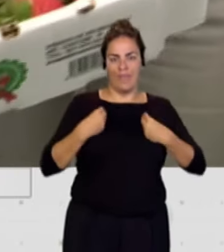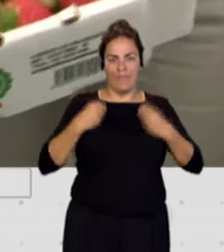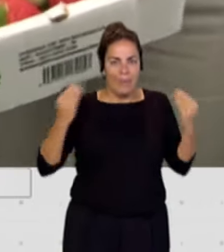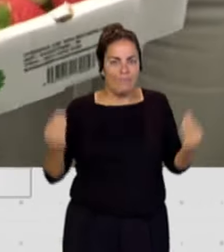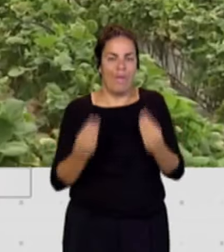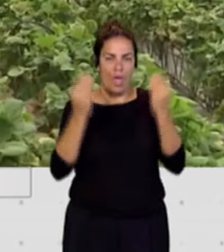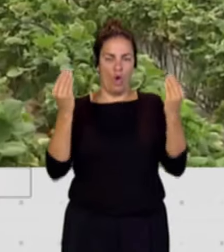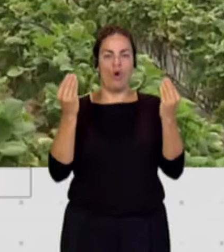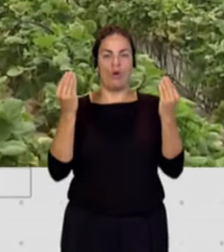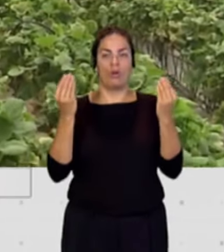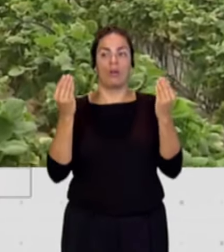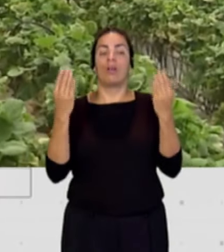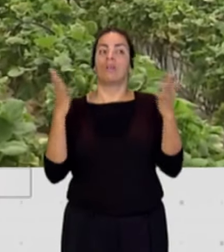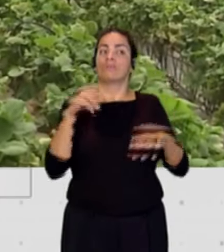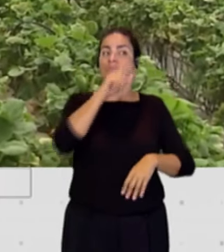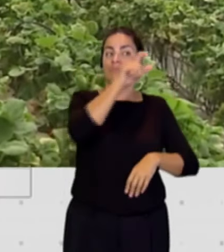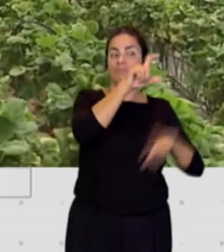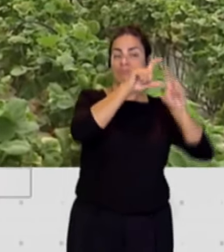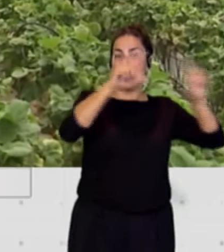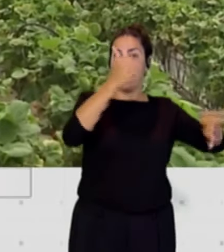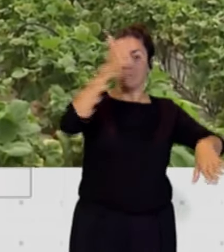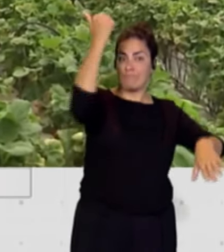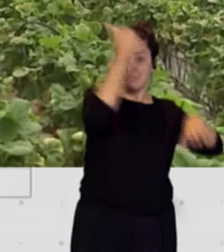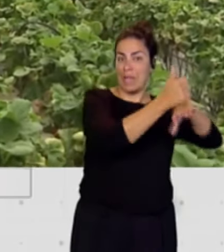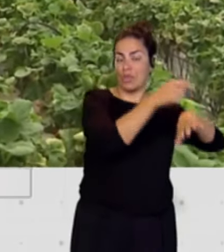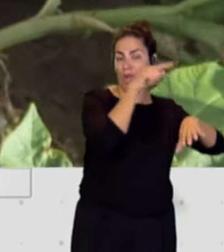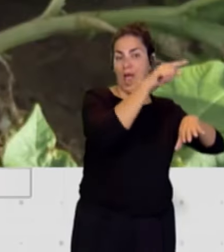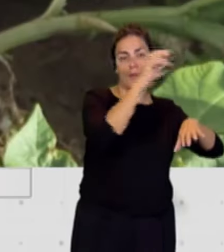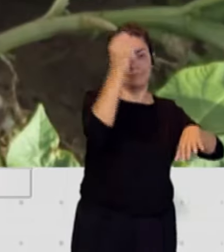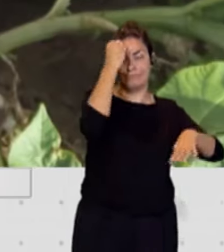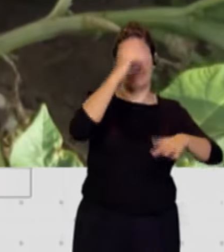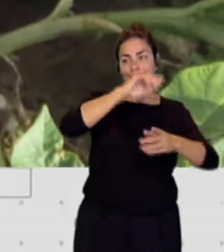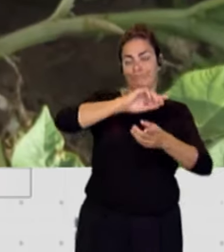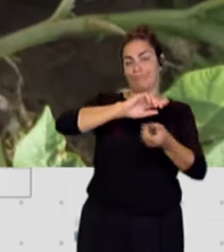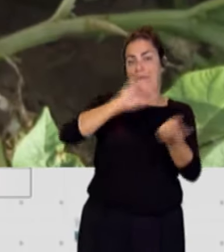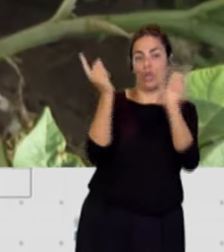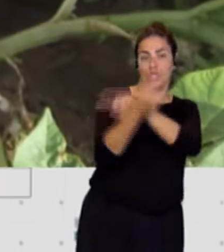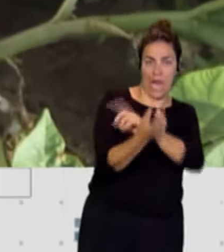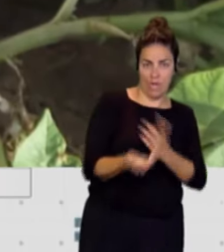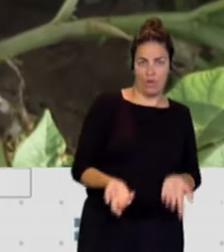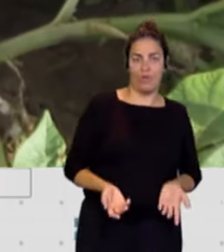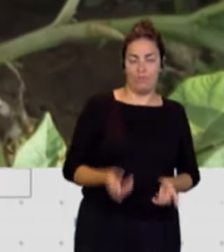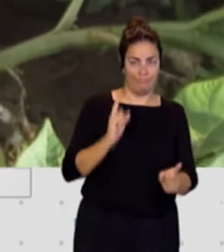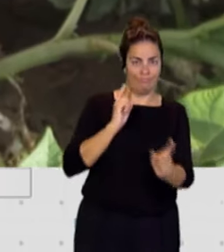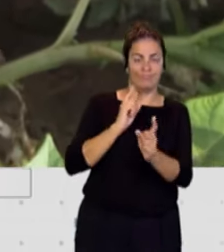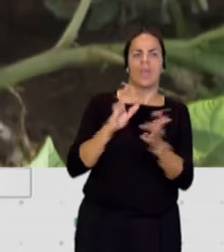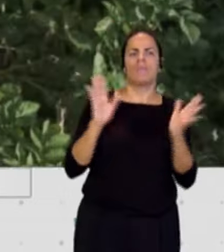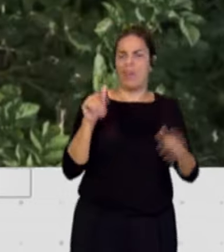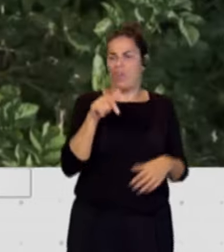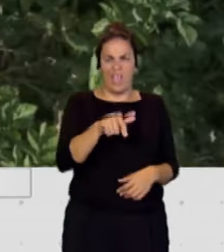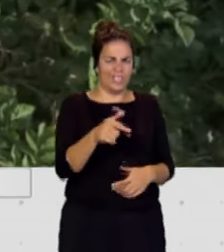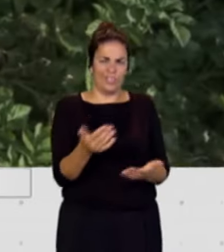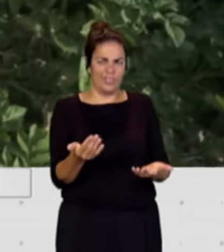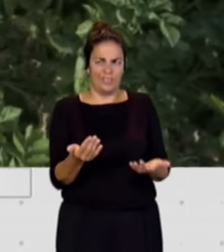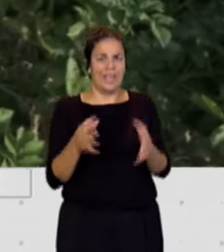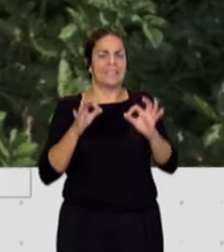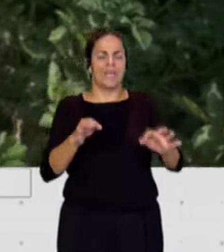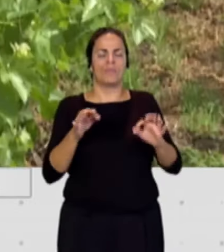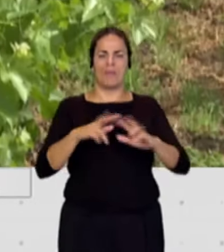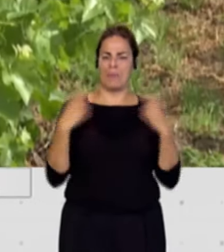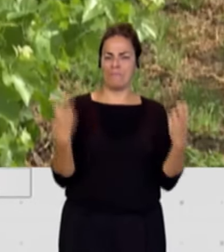los patronos o lo patronal eh creen lo contrario entonces eh Pero eso forma parte siempre de las mesas de